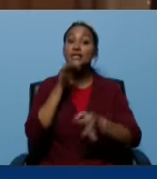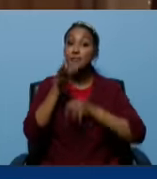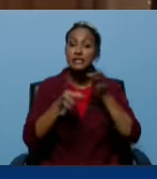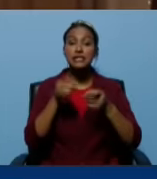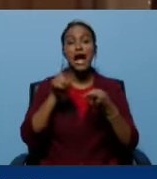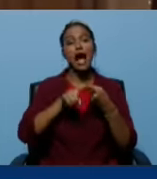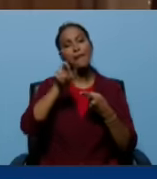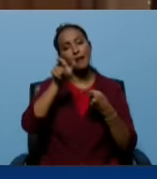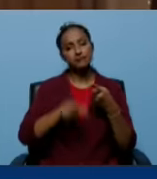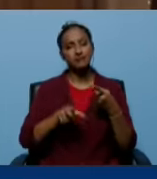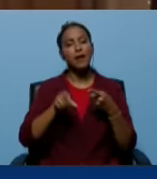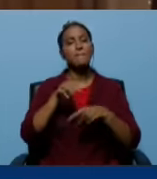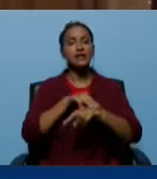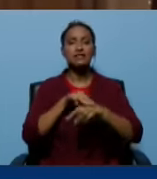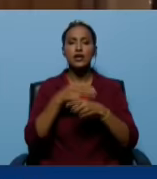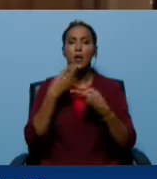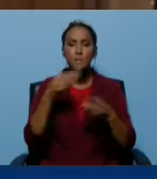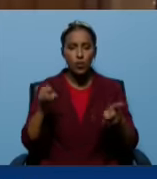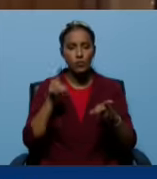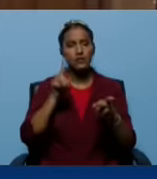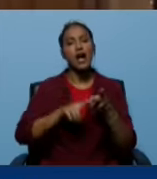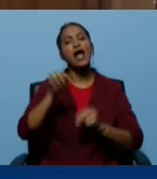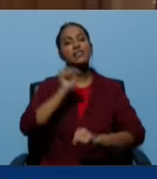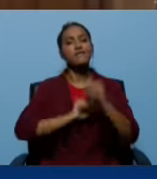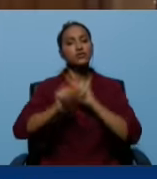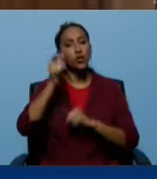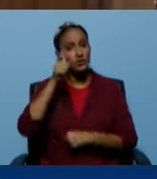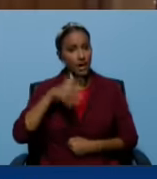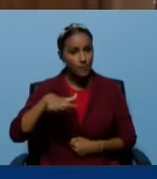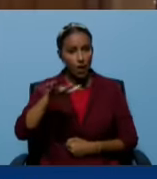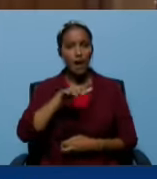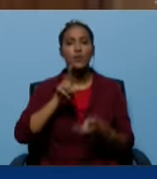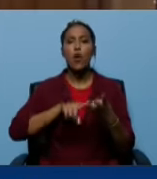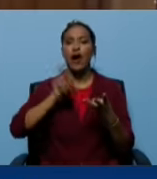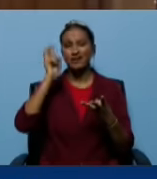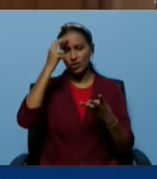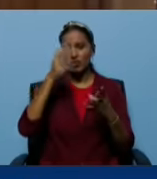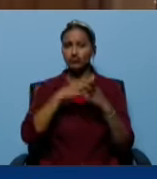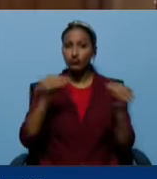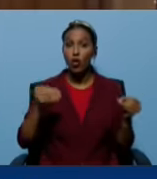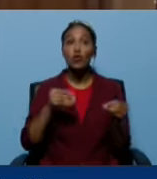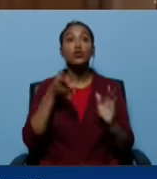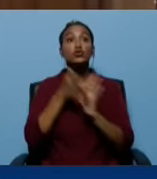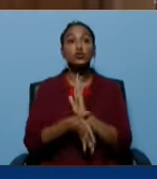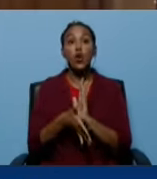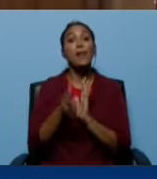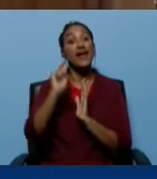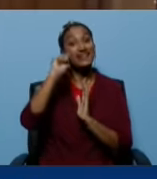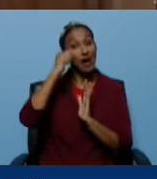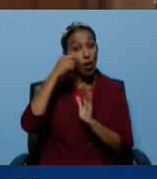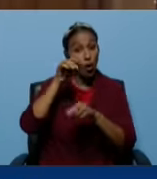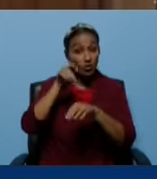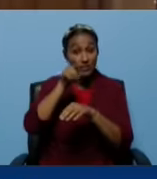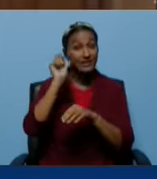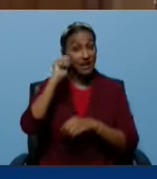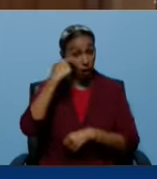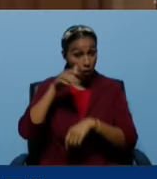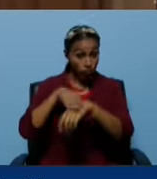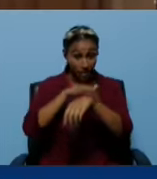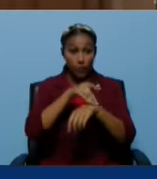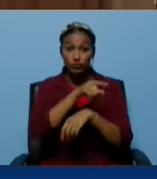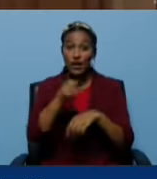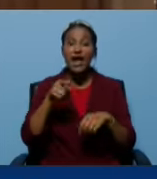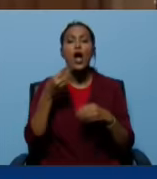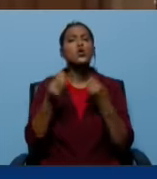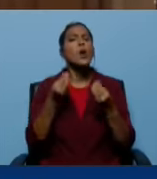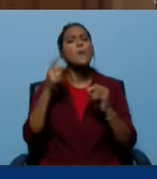Público, además aplaudiendo lo que ha sido esta investigación que contó con diferentes fases. Recordemos que una vez que el